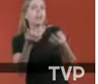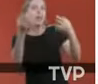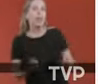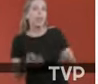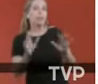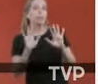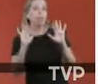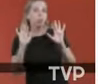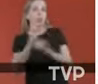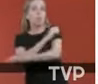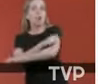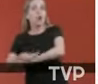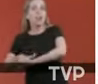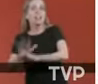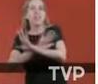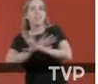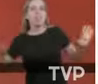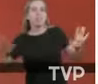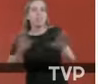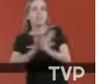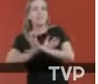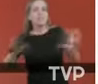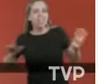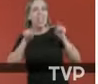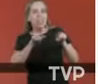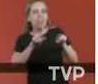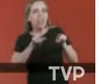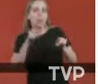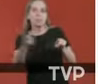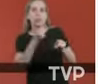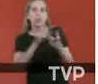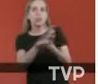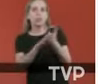la pobreza, que esa es la deuda interna.